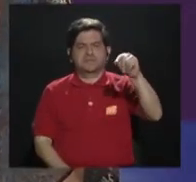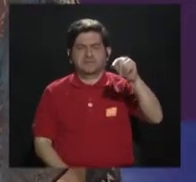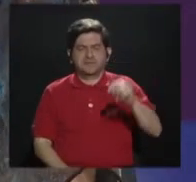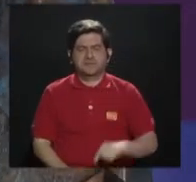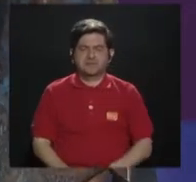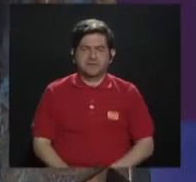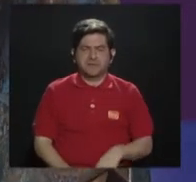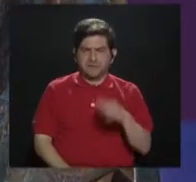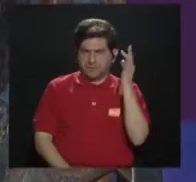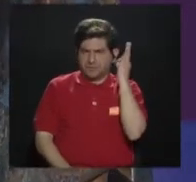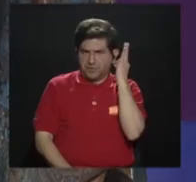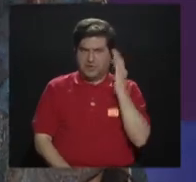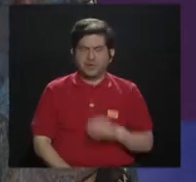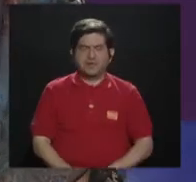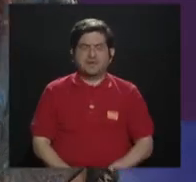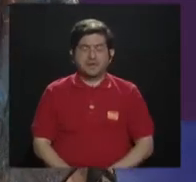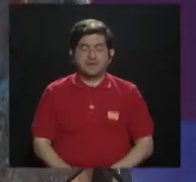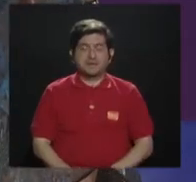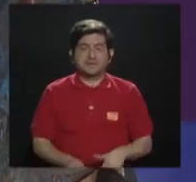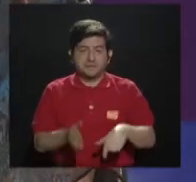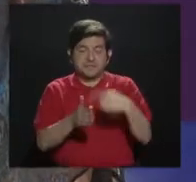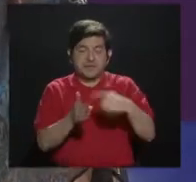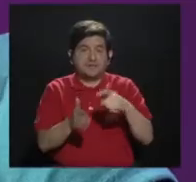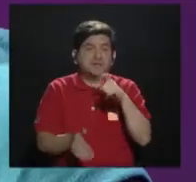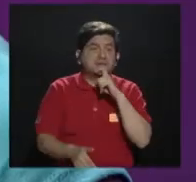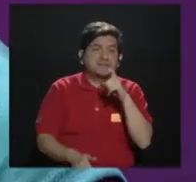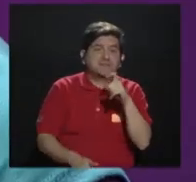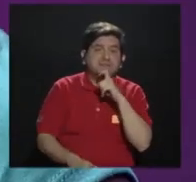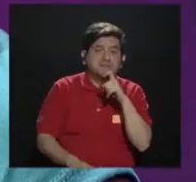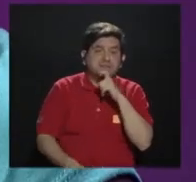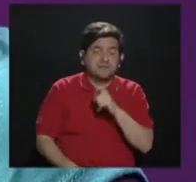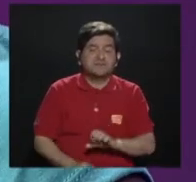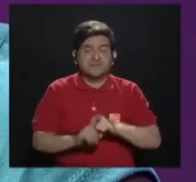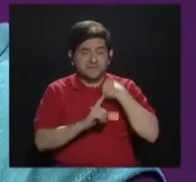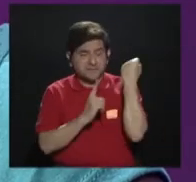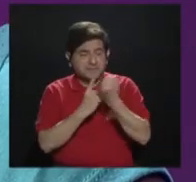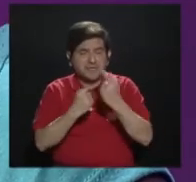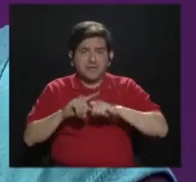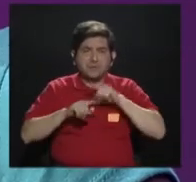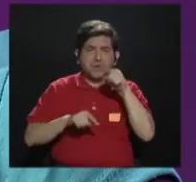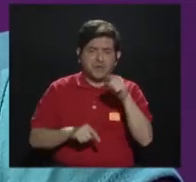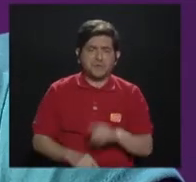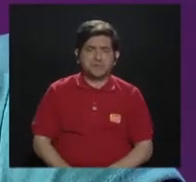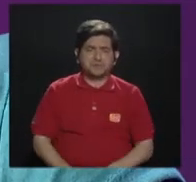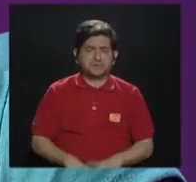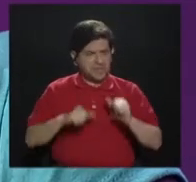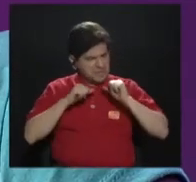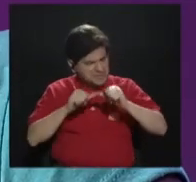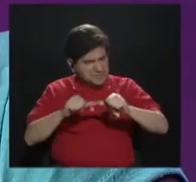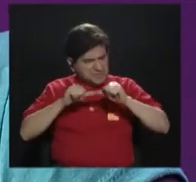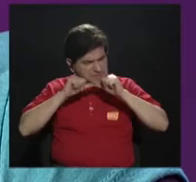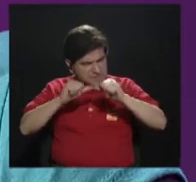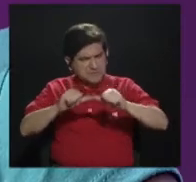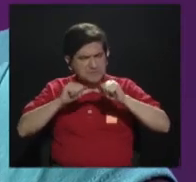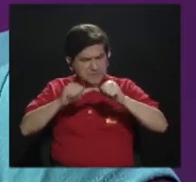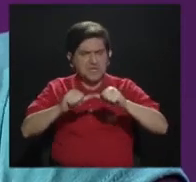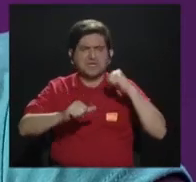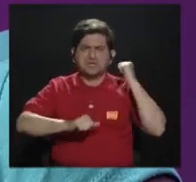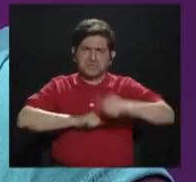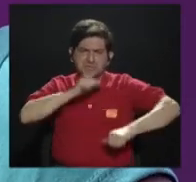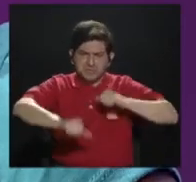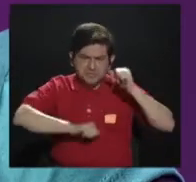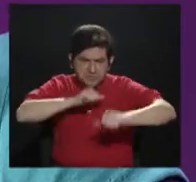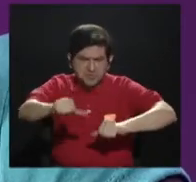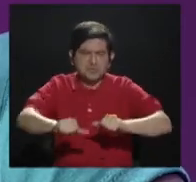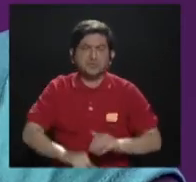Nos decías que ha habido momentos difíciles, que ha habido obstáculos, pero ustedes han seguido insistiendo, han persistido. Sí,